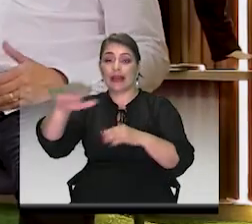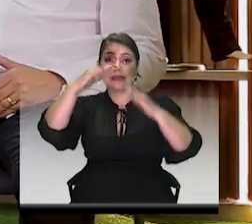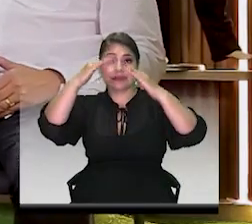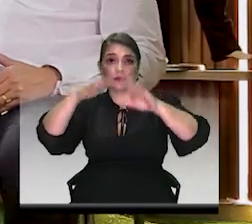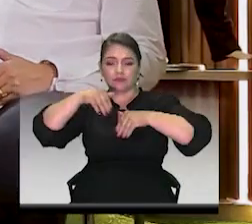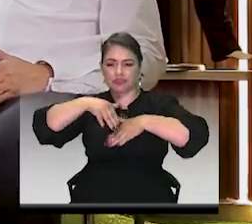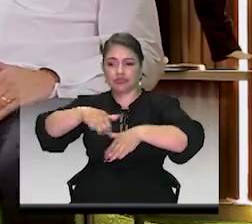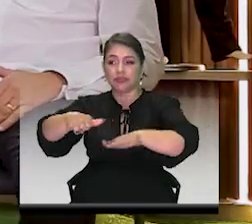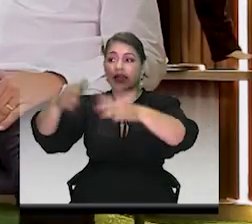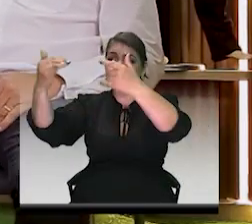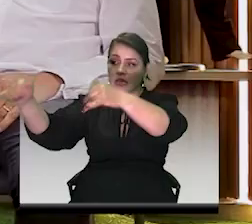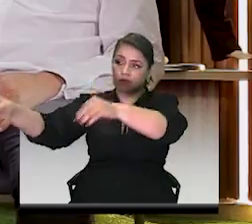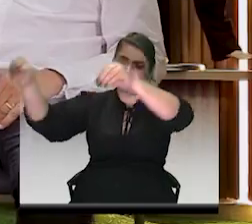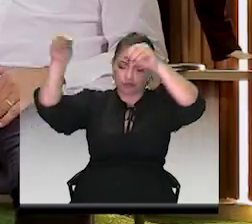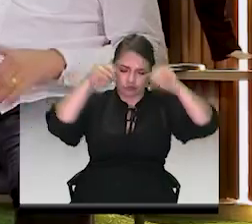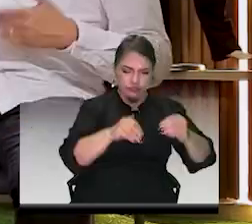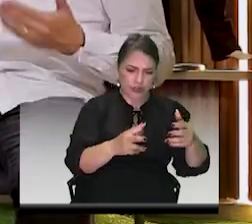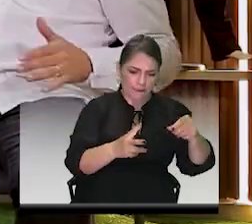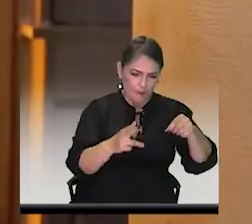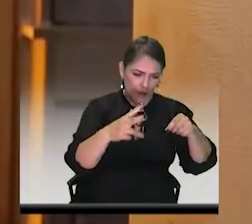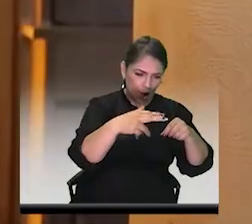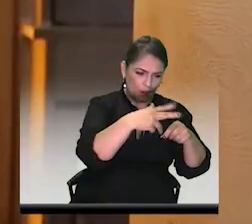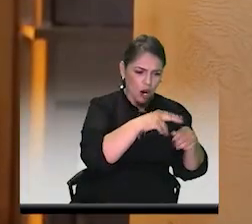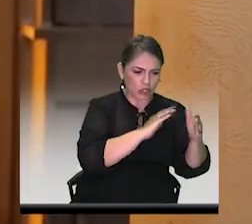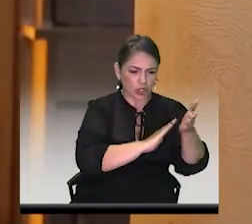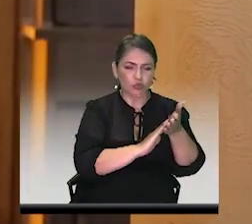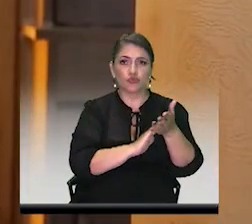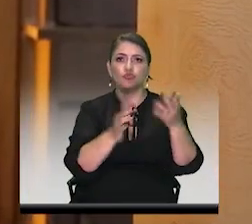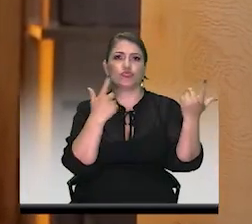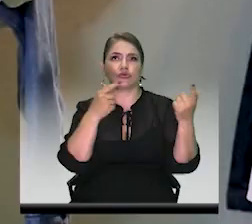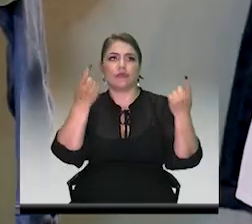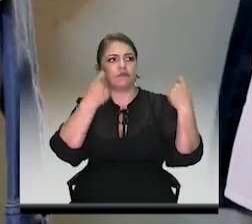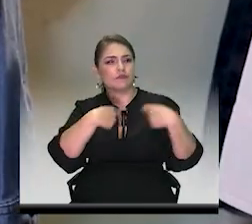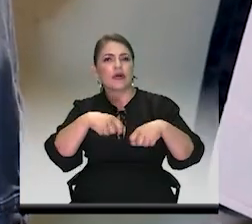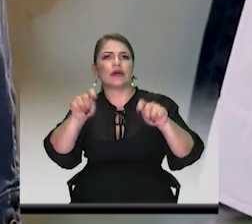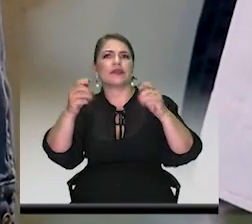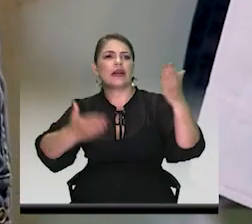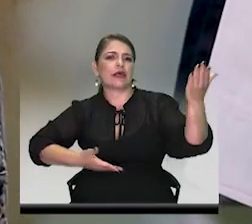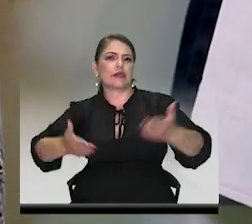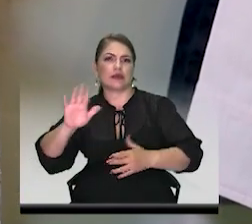retorna nuevamente a nuestra empresa a ser ya distribuido para los almacenes.